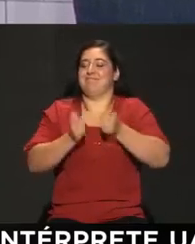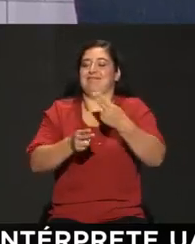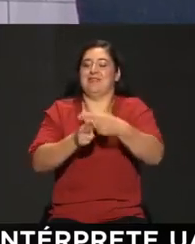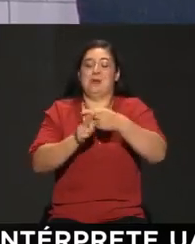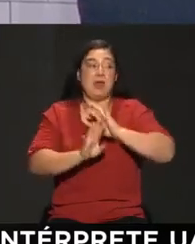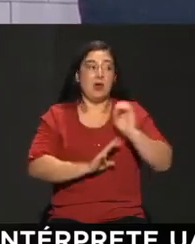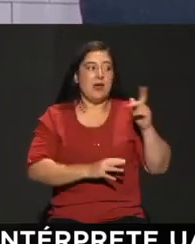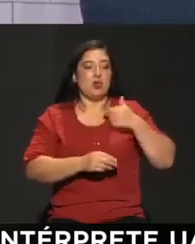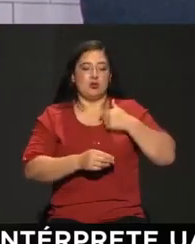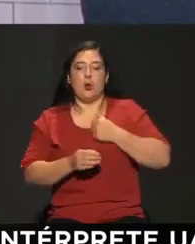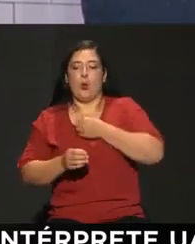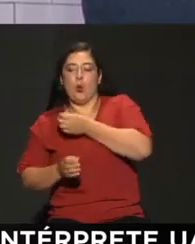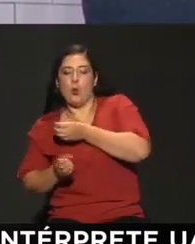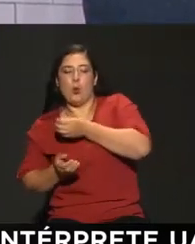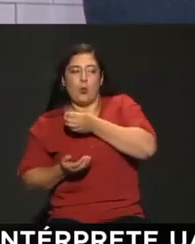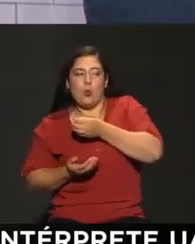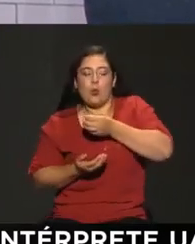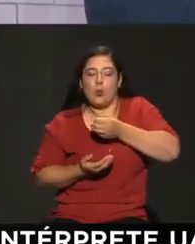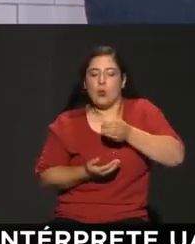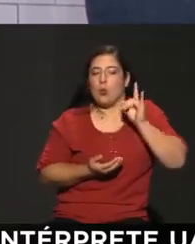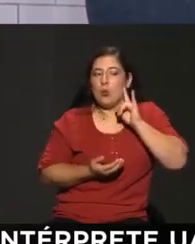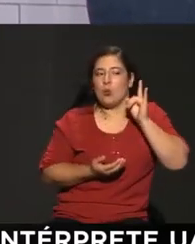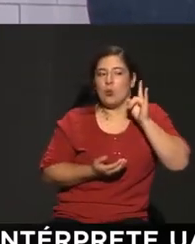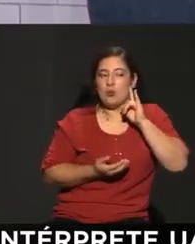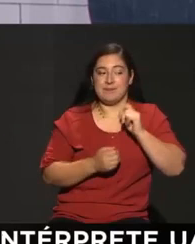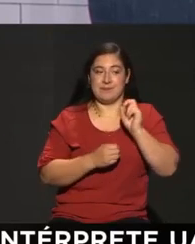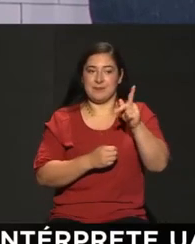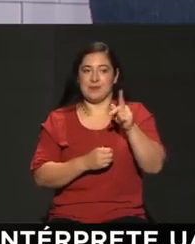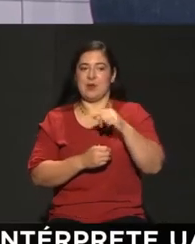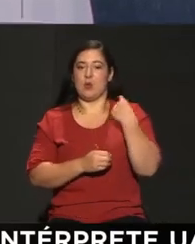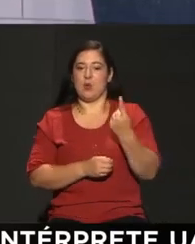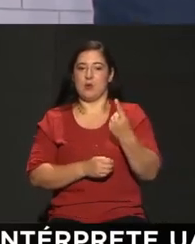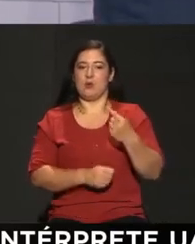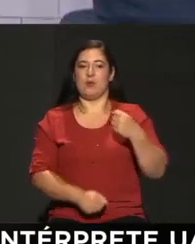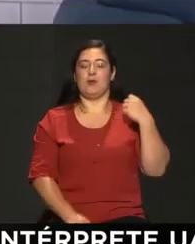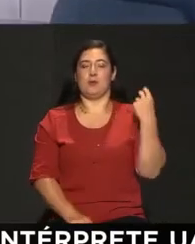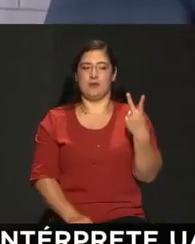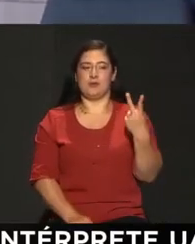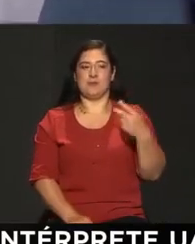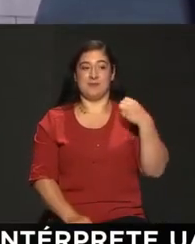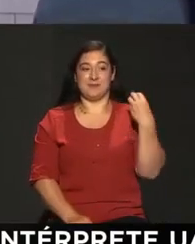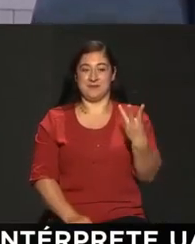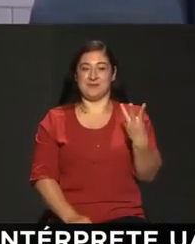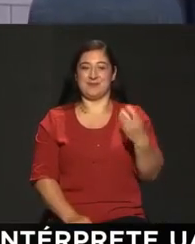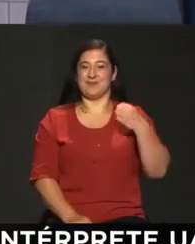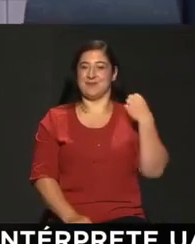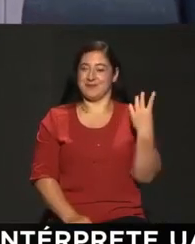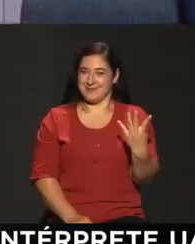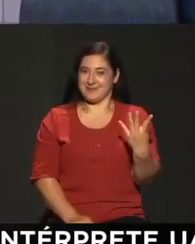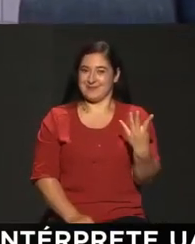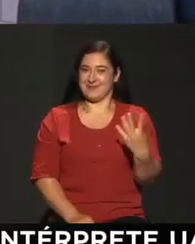y largos que nos van a dar las botellas. Cuento cuatro despacio para que se haga en casa bien. Listo. Uno, dos,